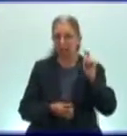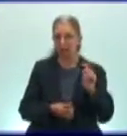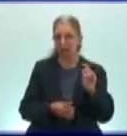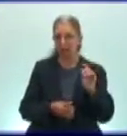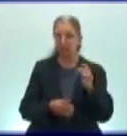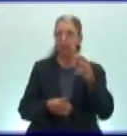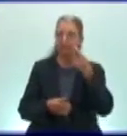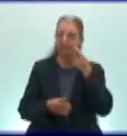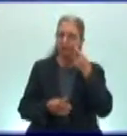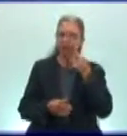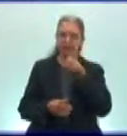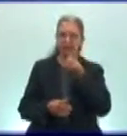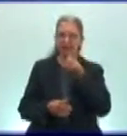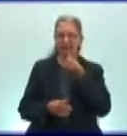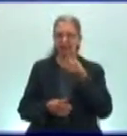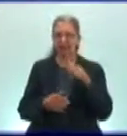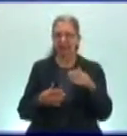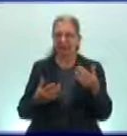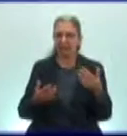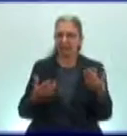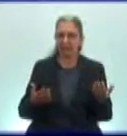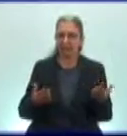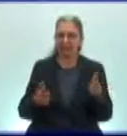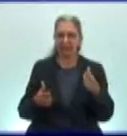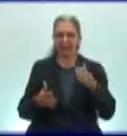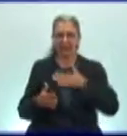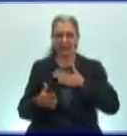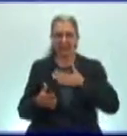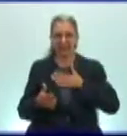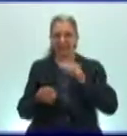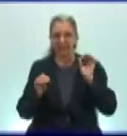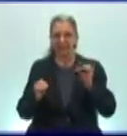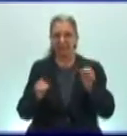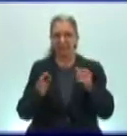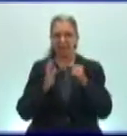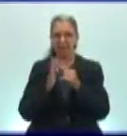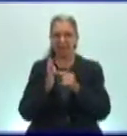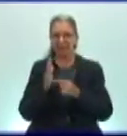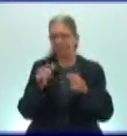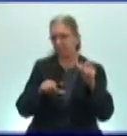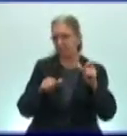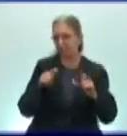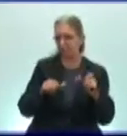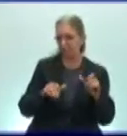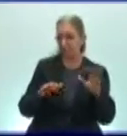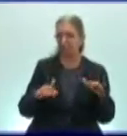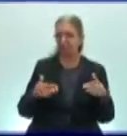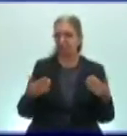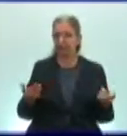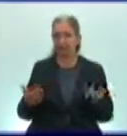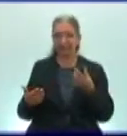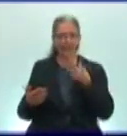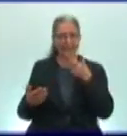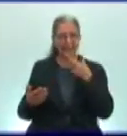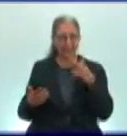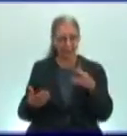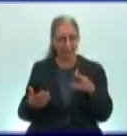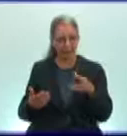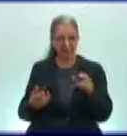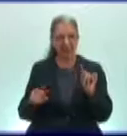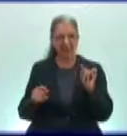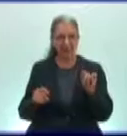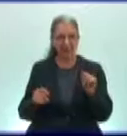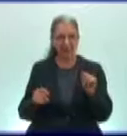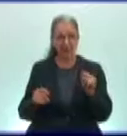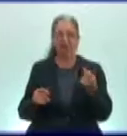delante y puedan decir cuáles pertenecen al mismo elemento químico. Por supuesto, para responder a este ejercicio